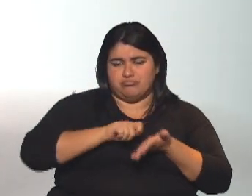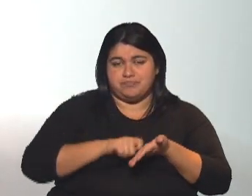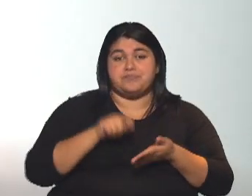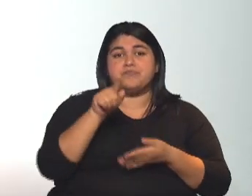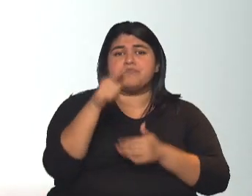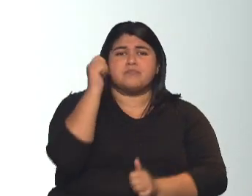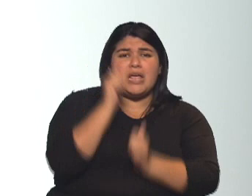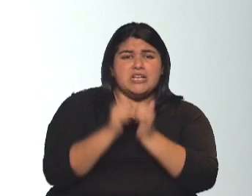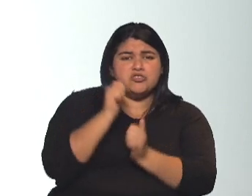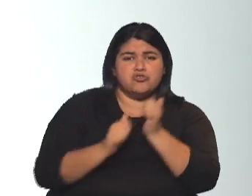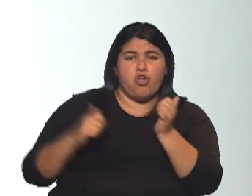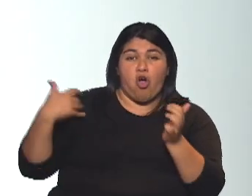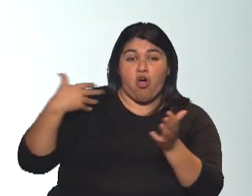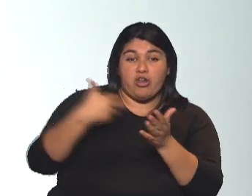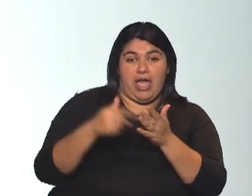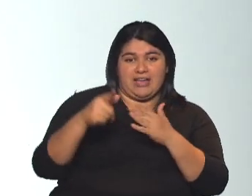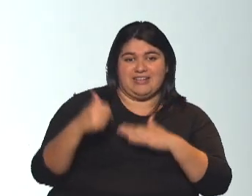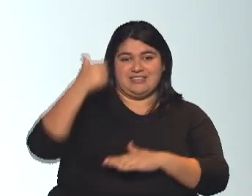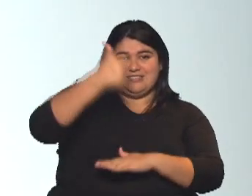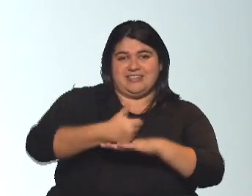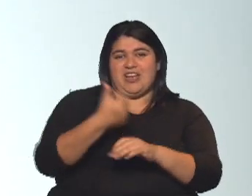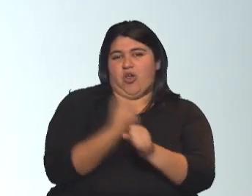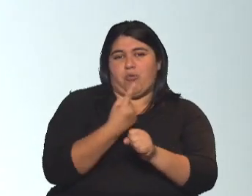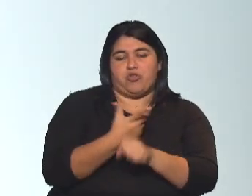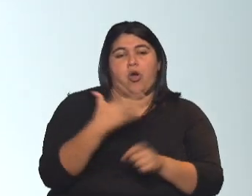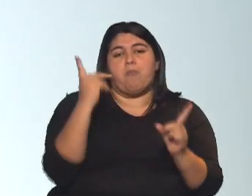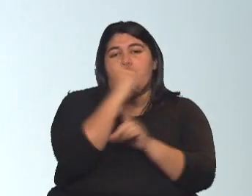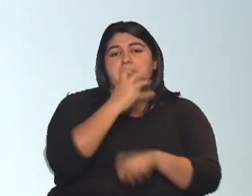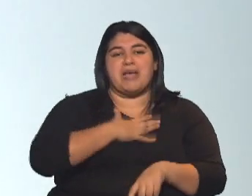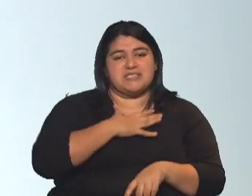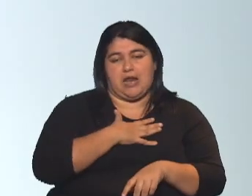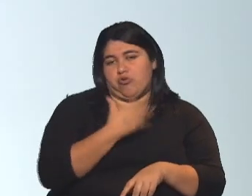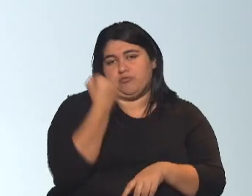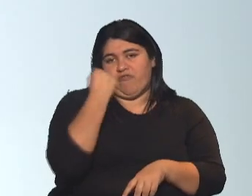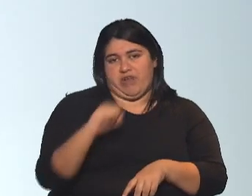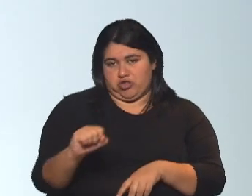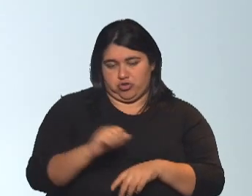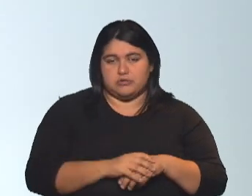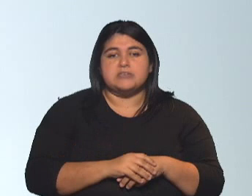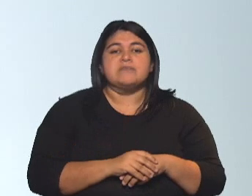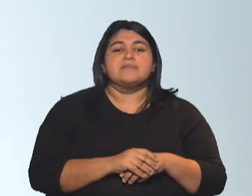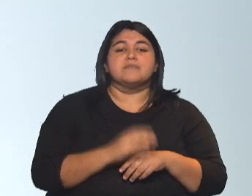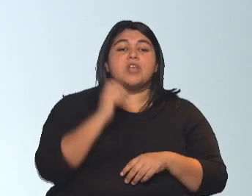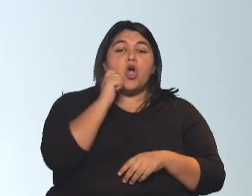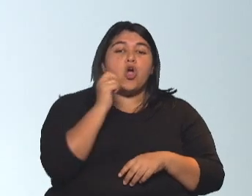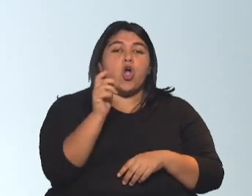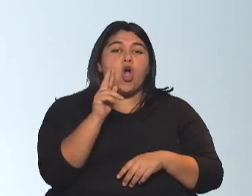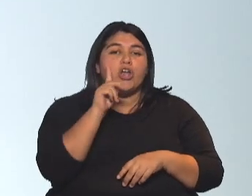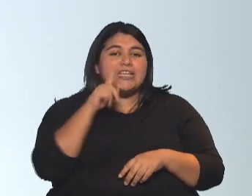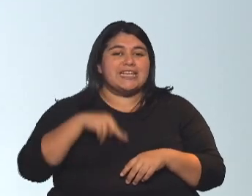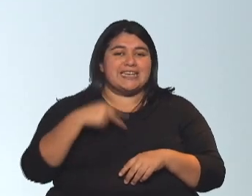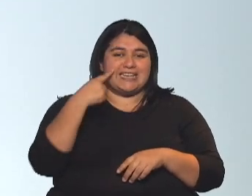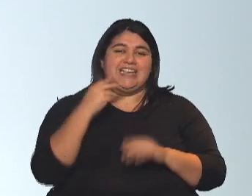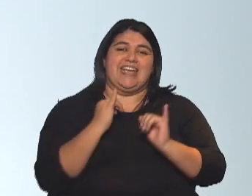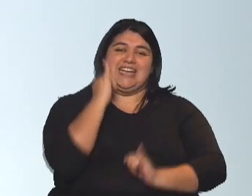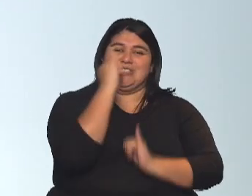no pudo participar del evento por un problema de salud. Ulises Gorini contó la experiencia de escribir el libro. Bueno,